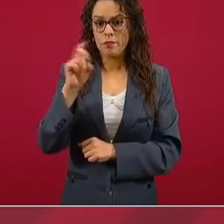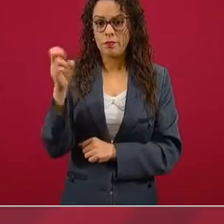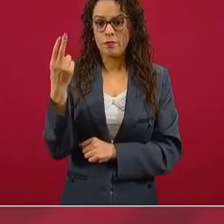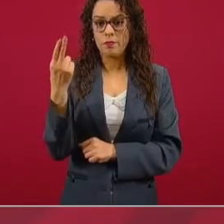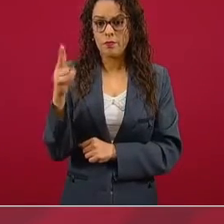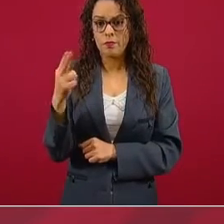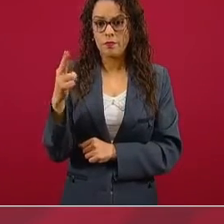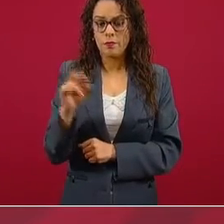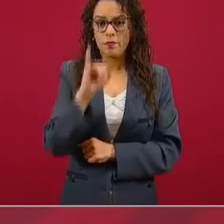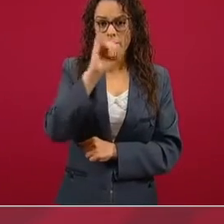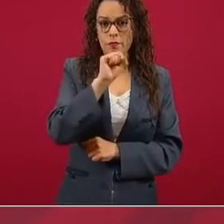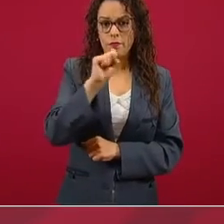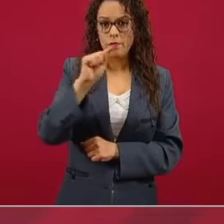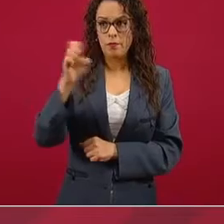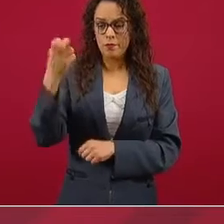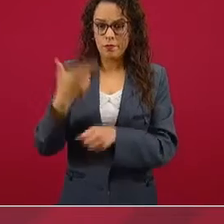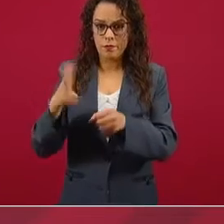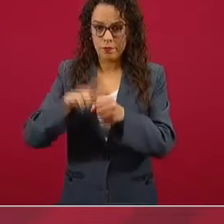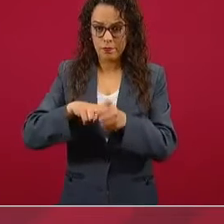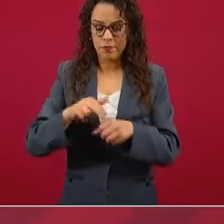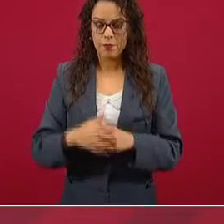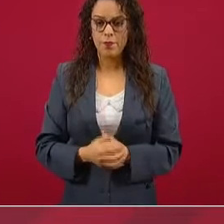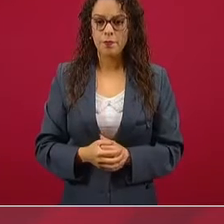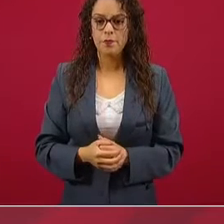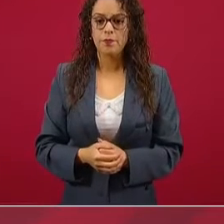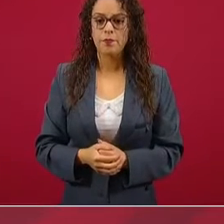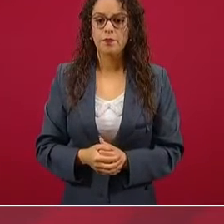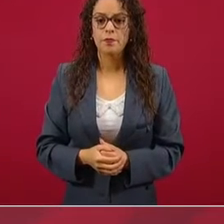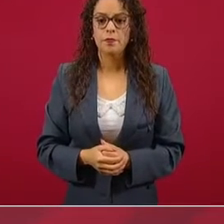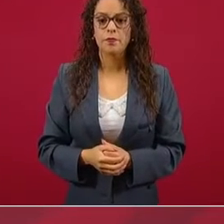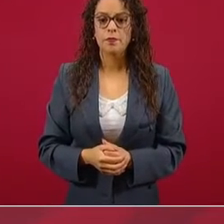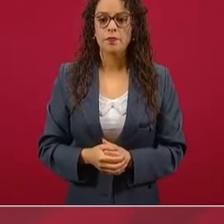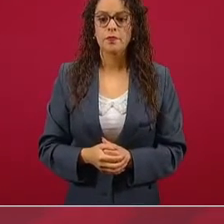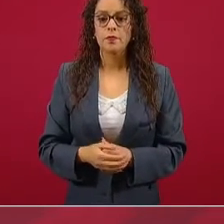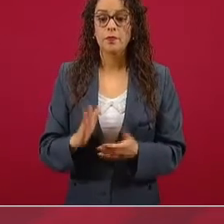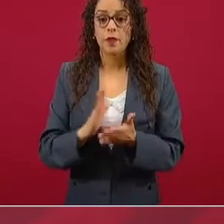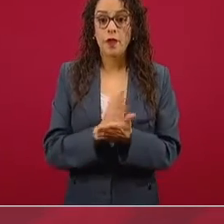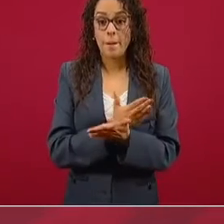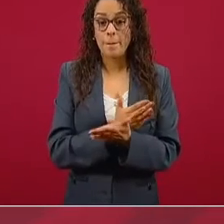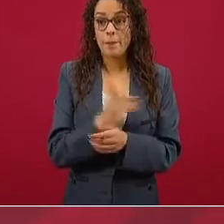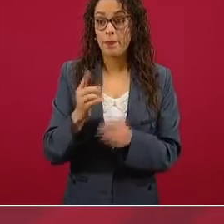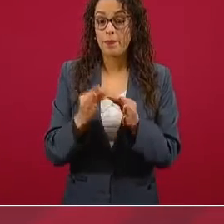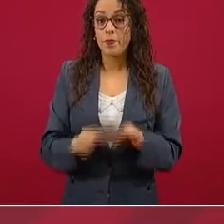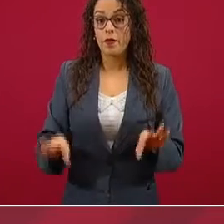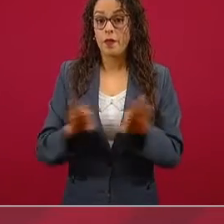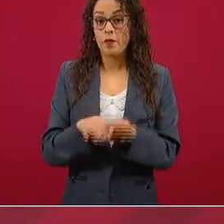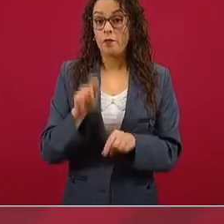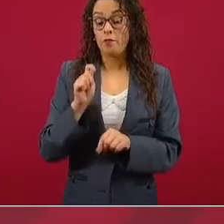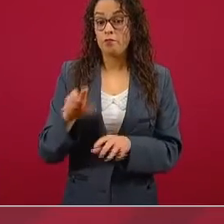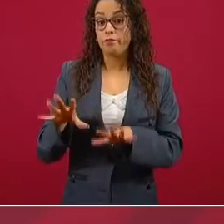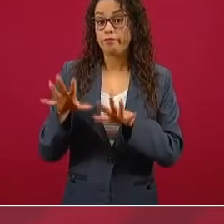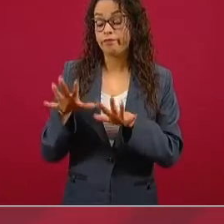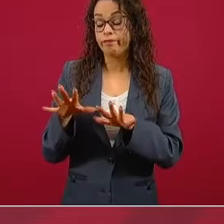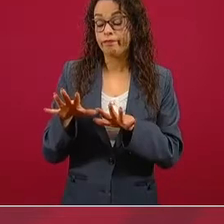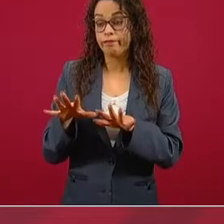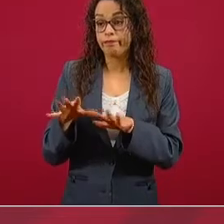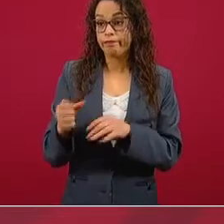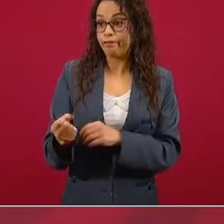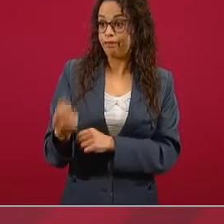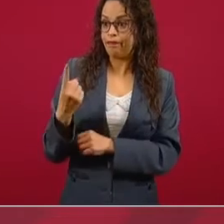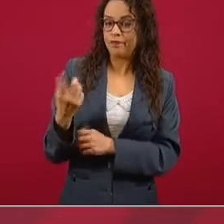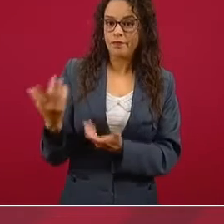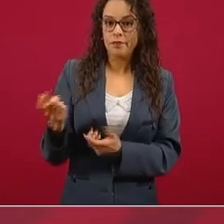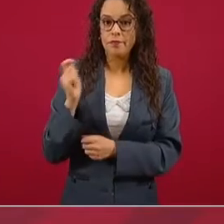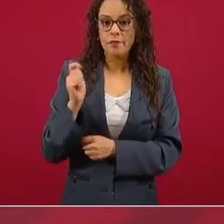20 de noviembre del ISSSTE. Además, fue destacada participante en los grupos especialistas,